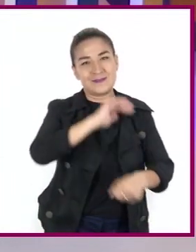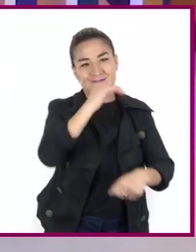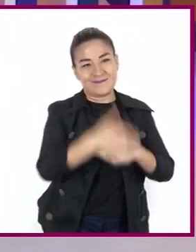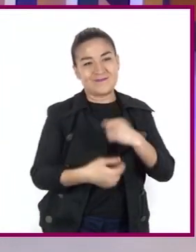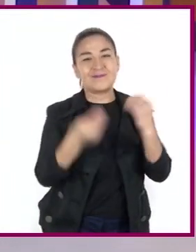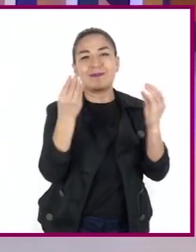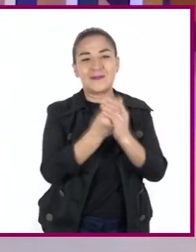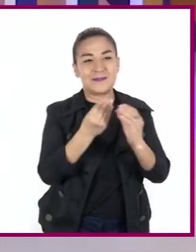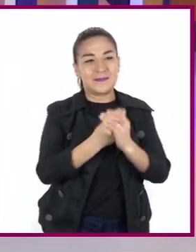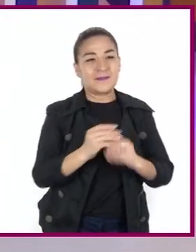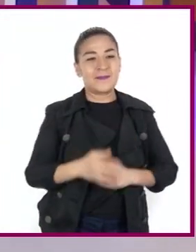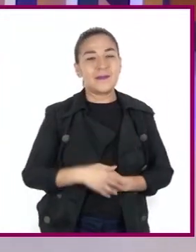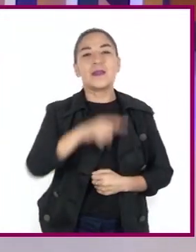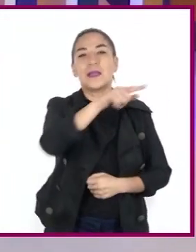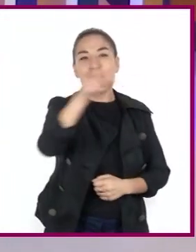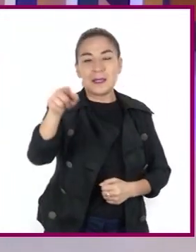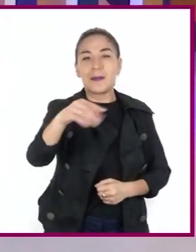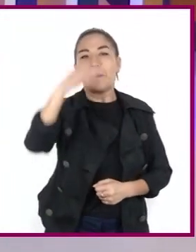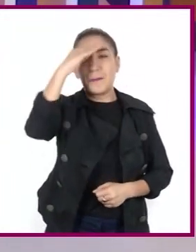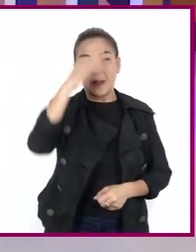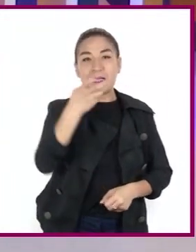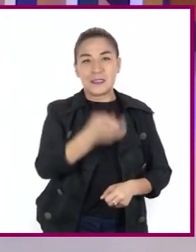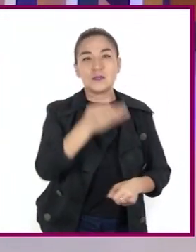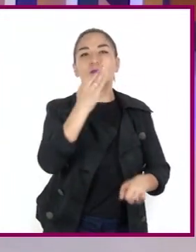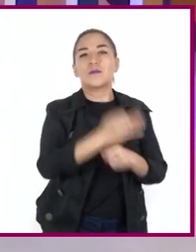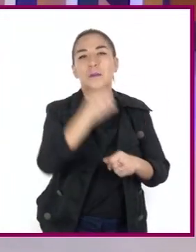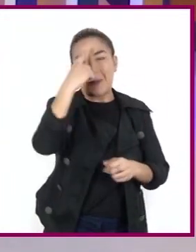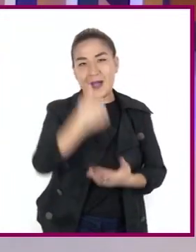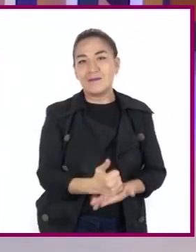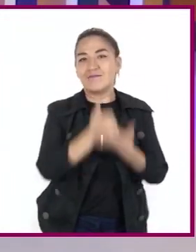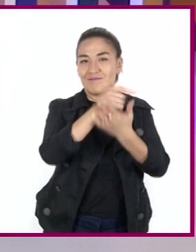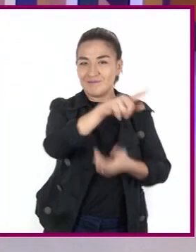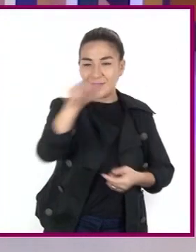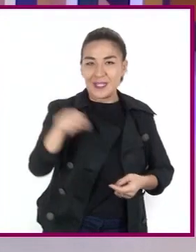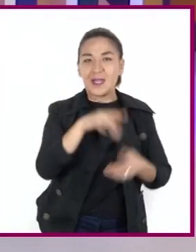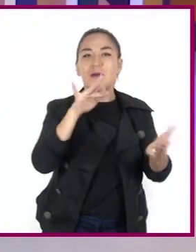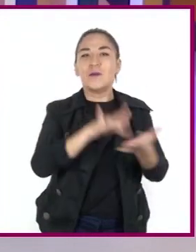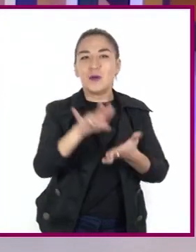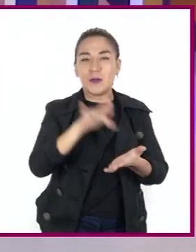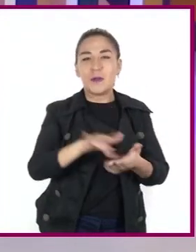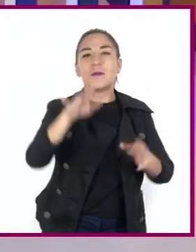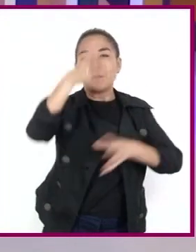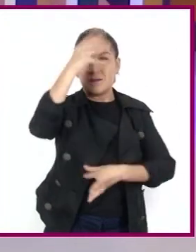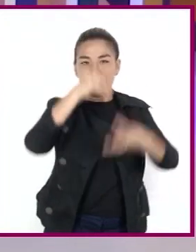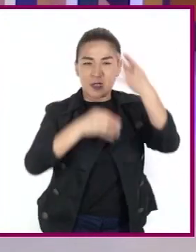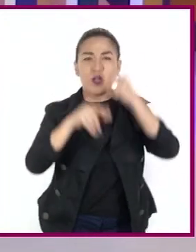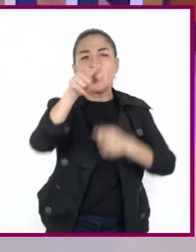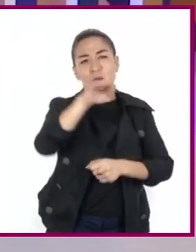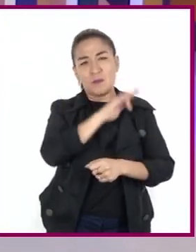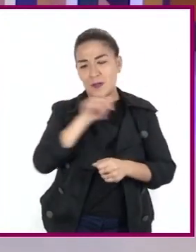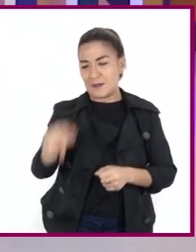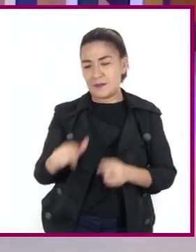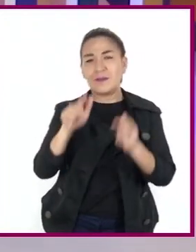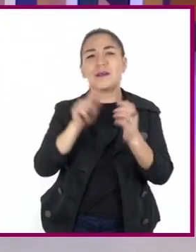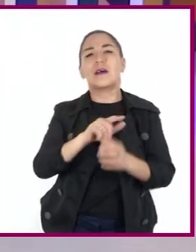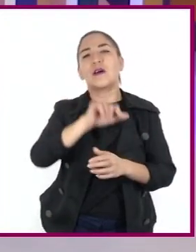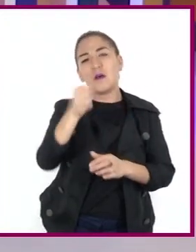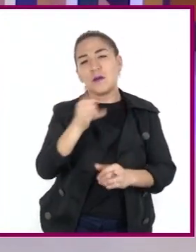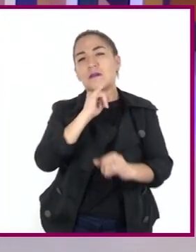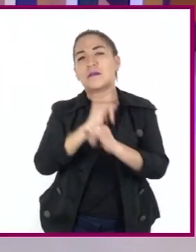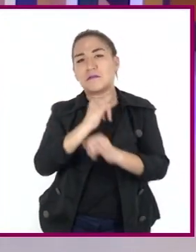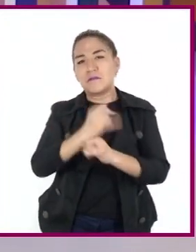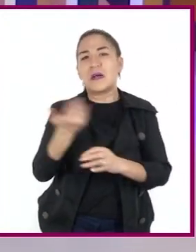de la sesión. Consideren que este es un material de apoyo. Para complementar lo estudiado, pueden consultar otras